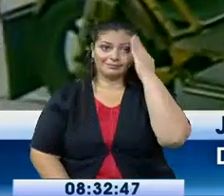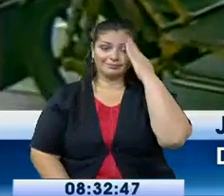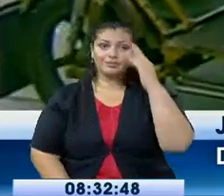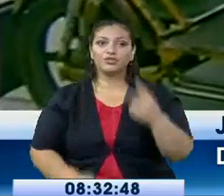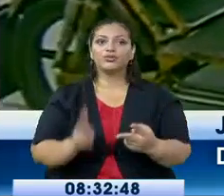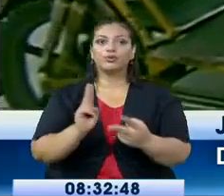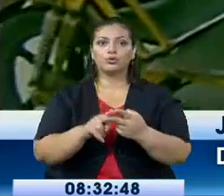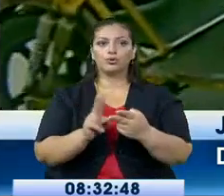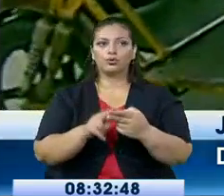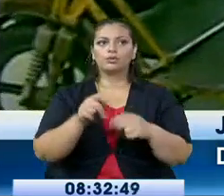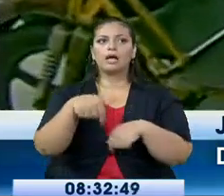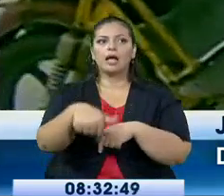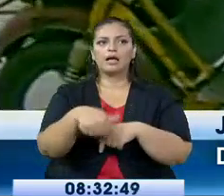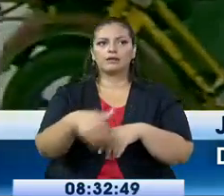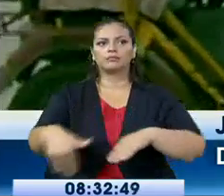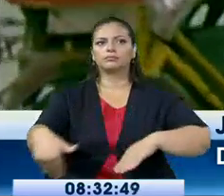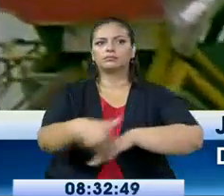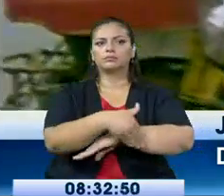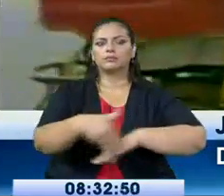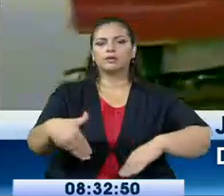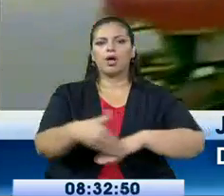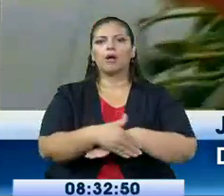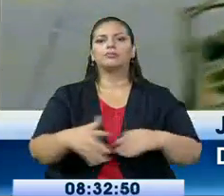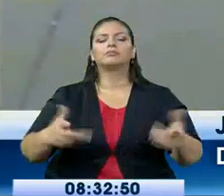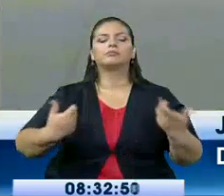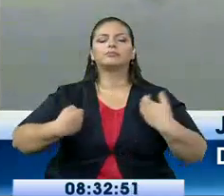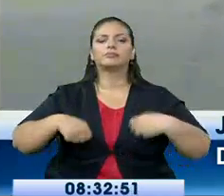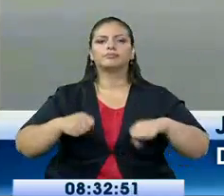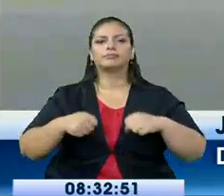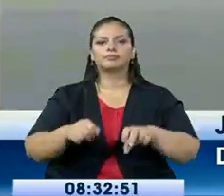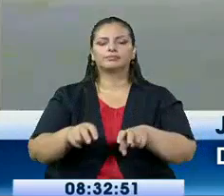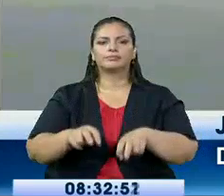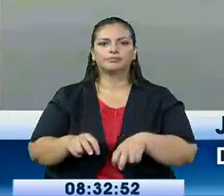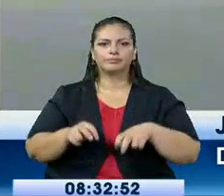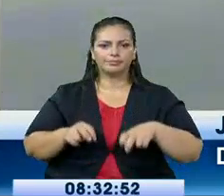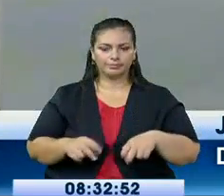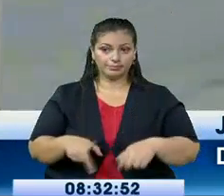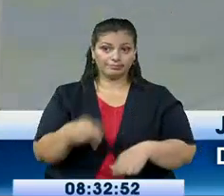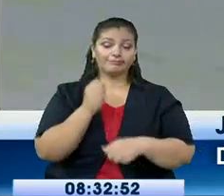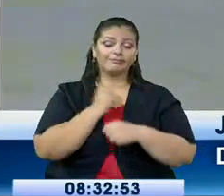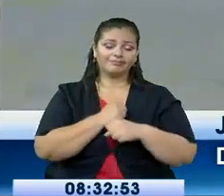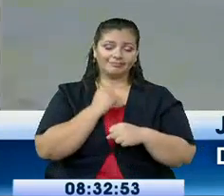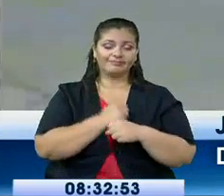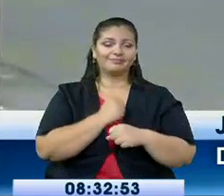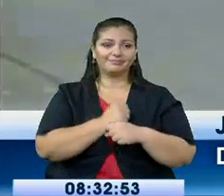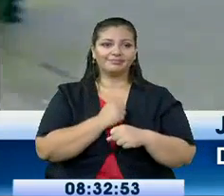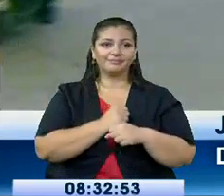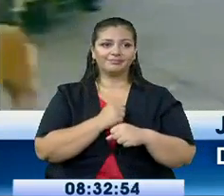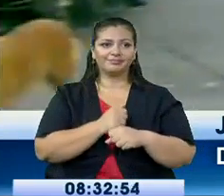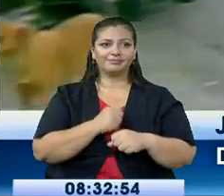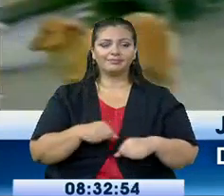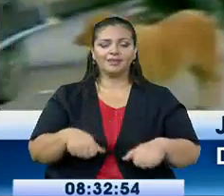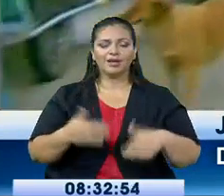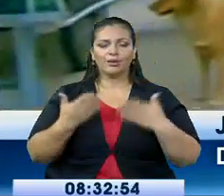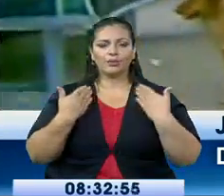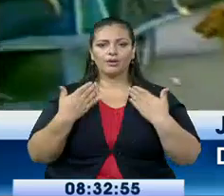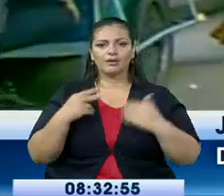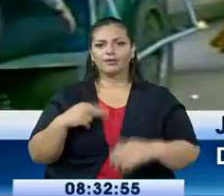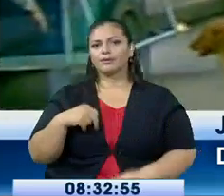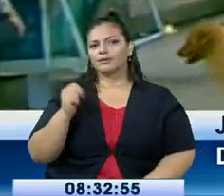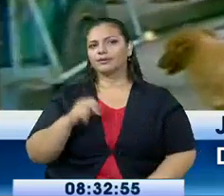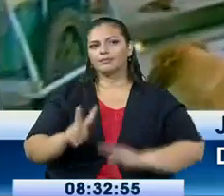arteria muy transitada por las tricimotos que operan en este sector de la ciudad de Guayaquil.